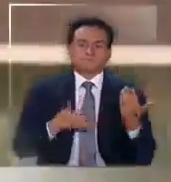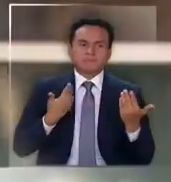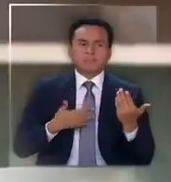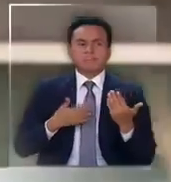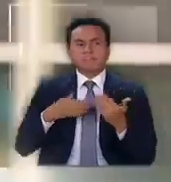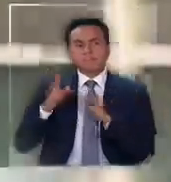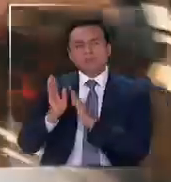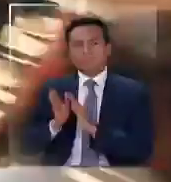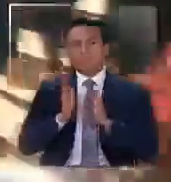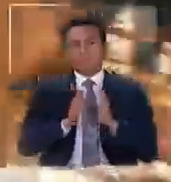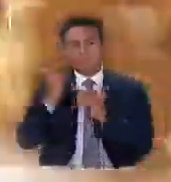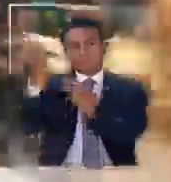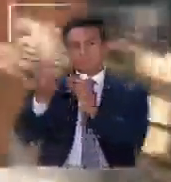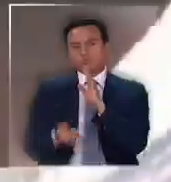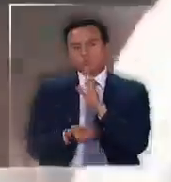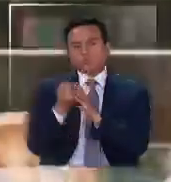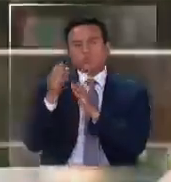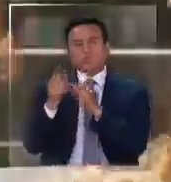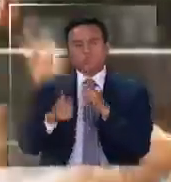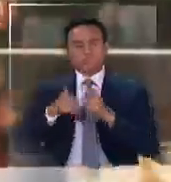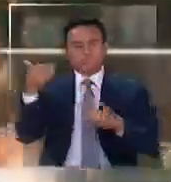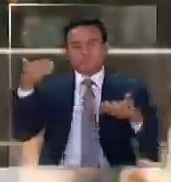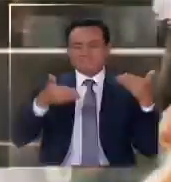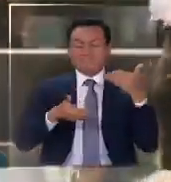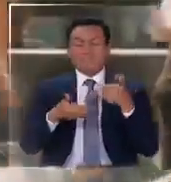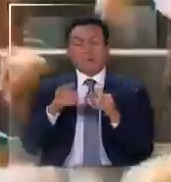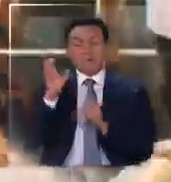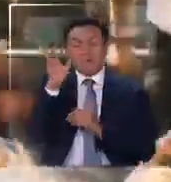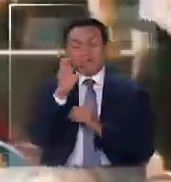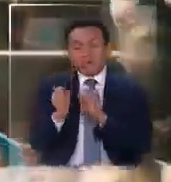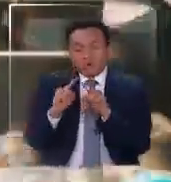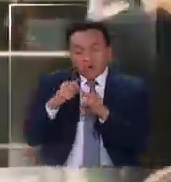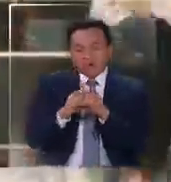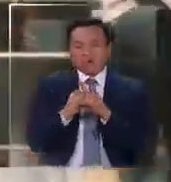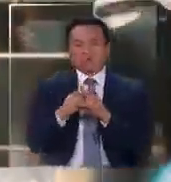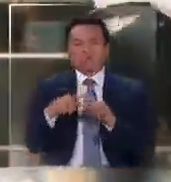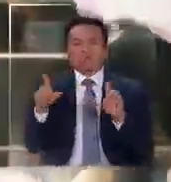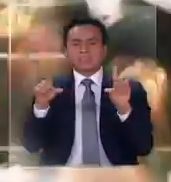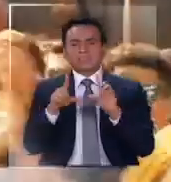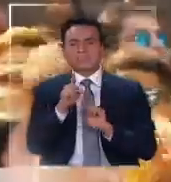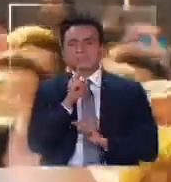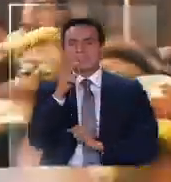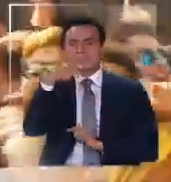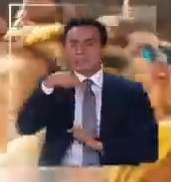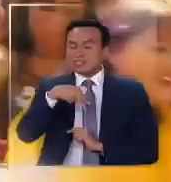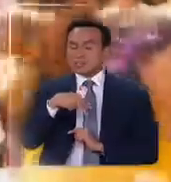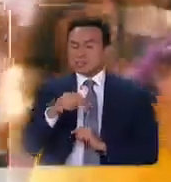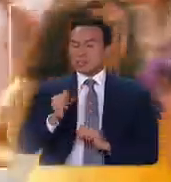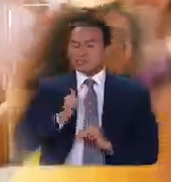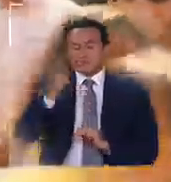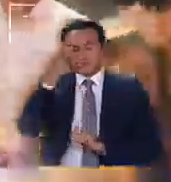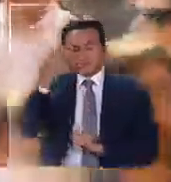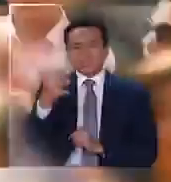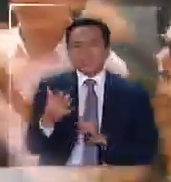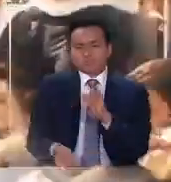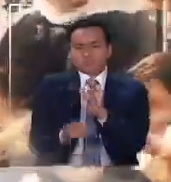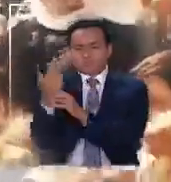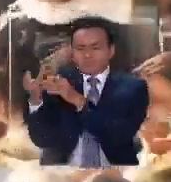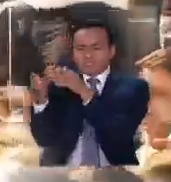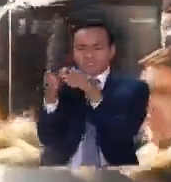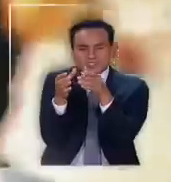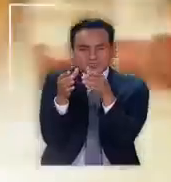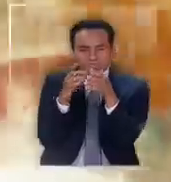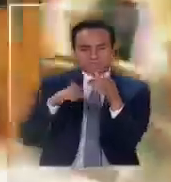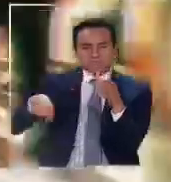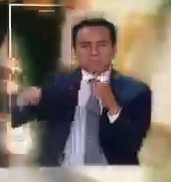Así se preparan para recibir a los nuevos participantes, que buscarán que nuevamente la pantalla de Televisión Nacional cumpla los sueños de la nueva